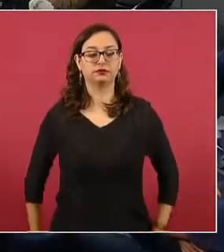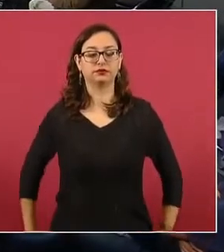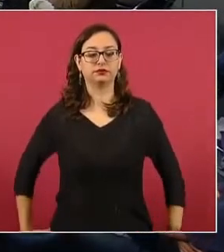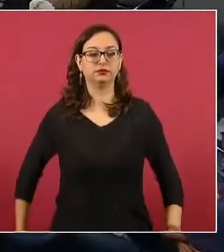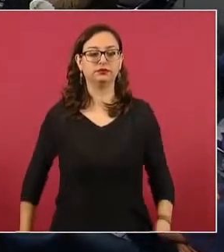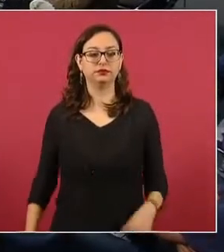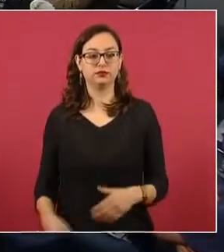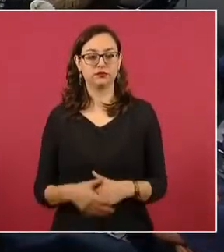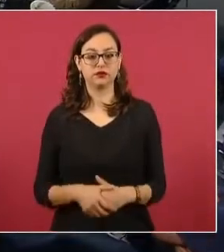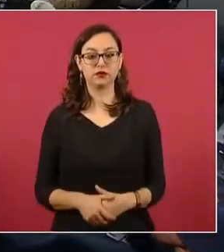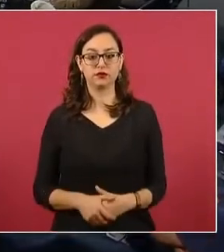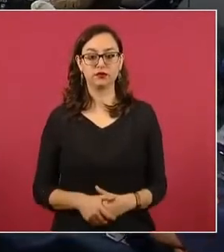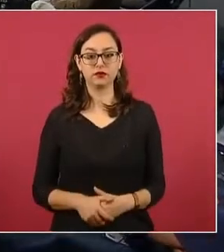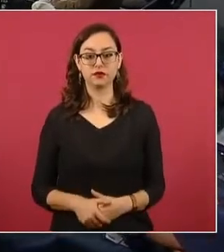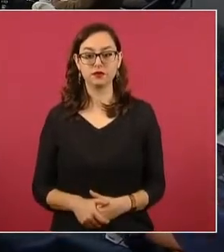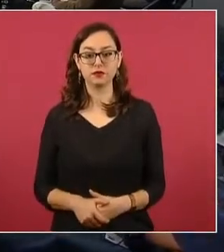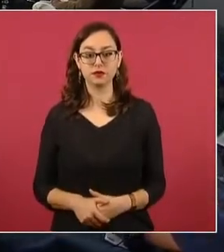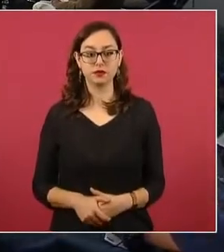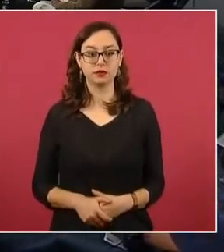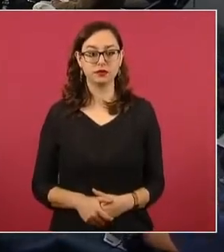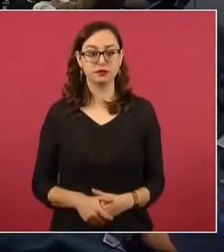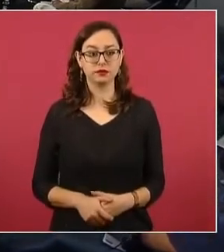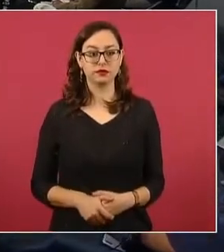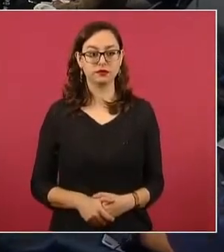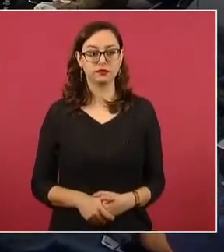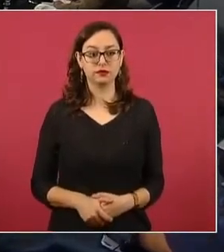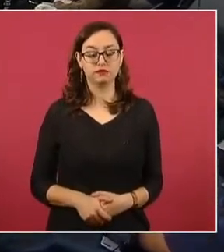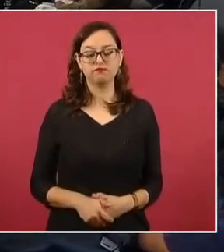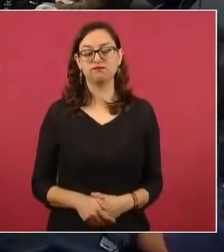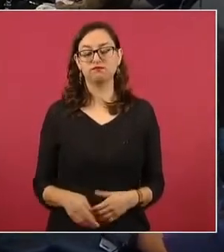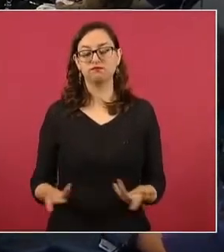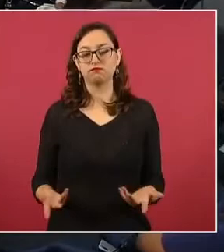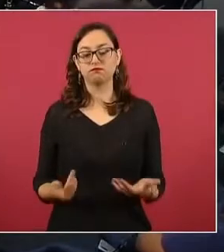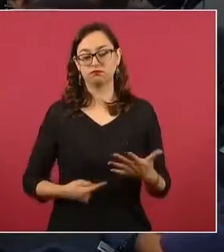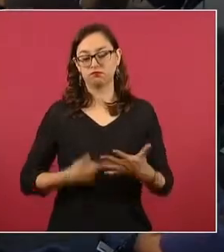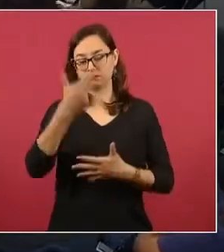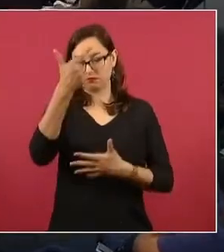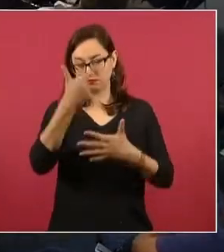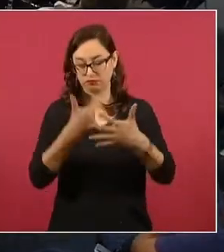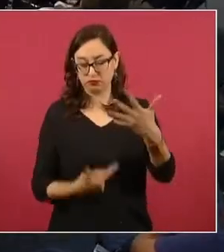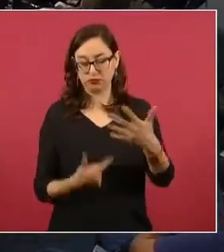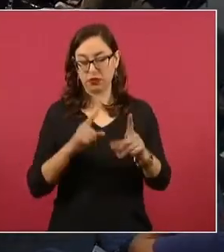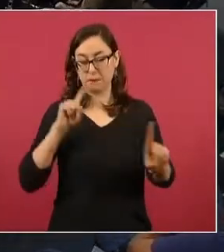Estos son los beneficiarios. Tenemos como meta